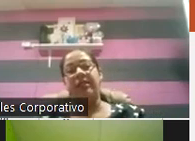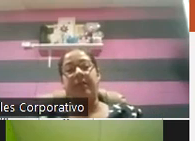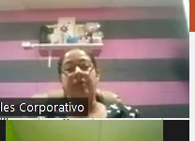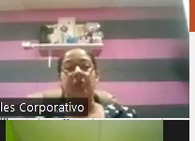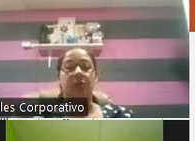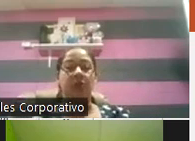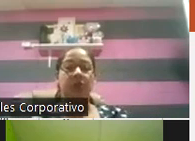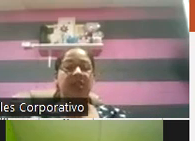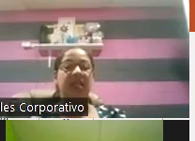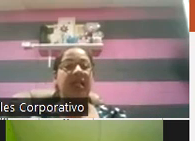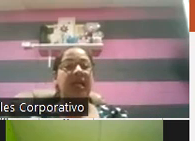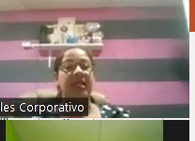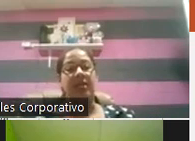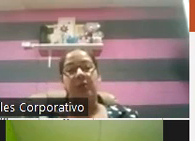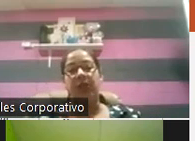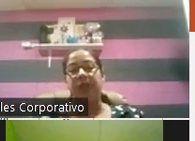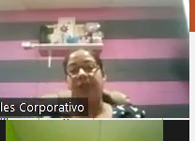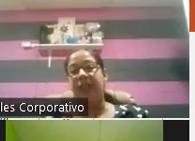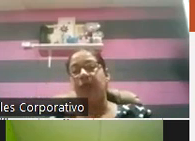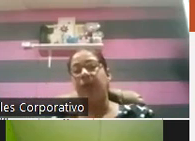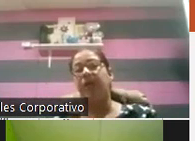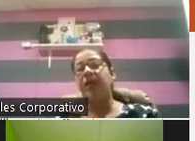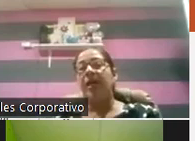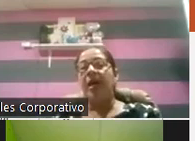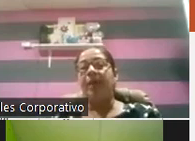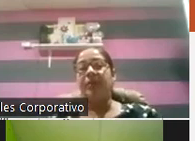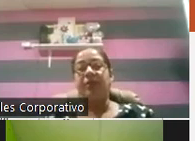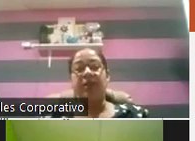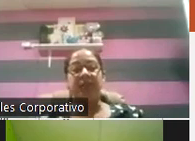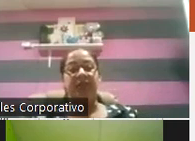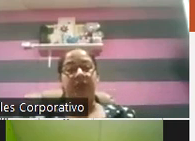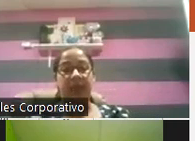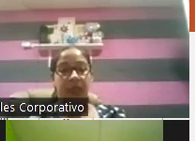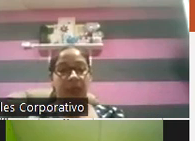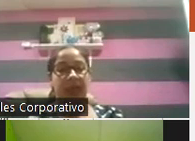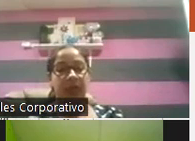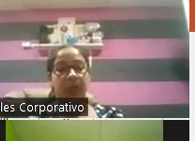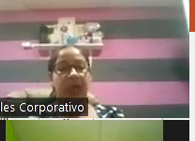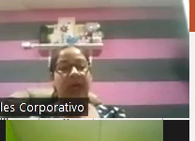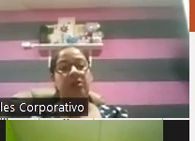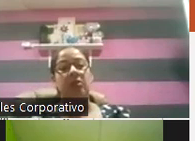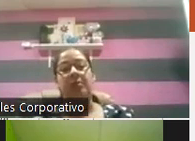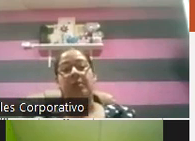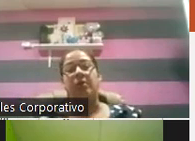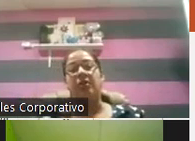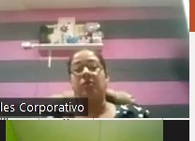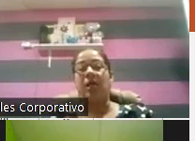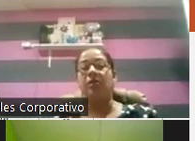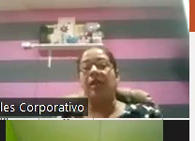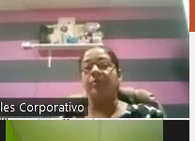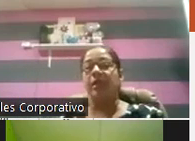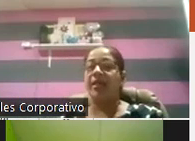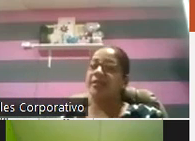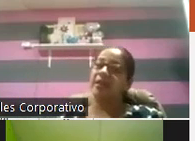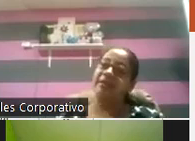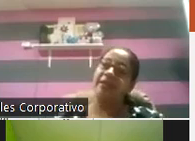el seo son un conjunto de técnicas que ayudan una página web a posicionarse de forma natural no pagando los primeros resultados